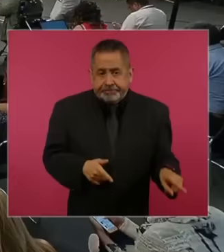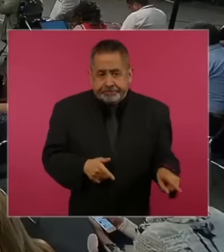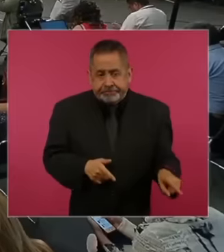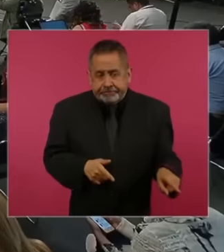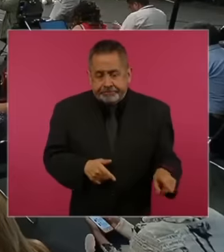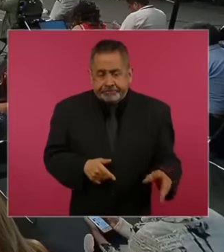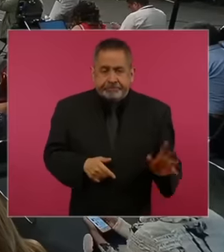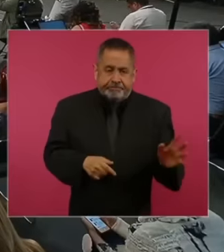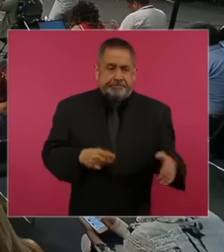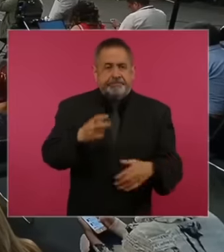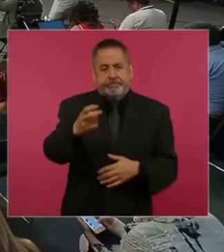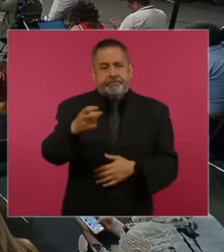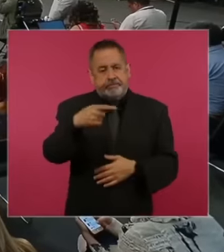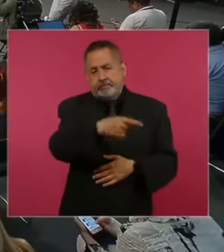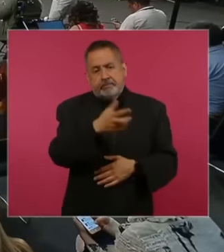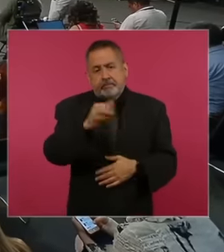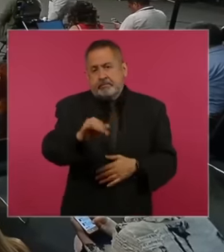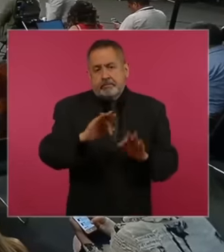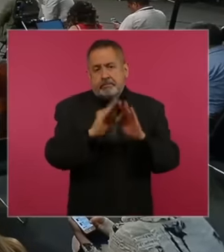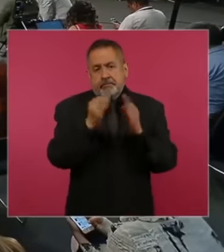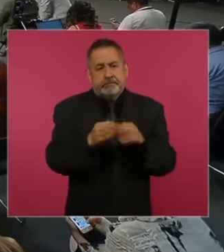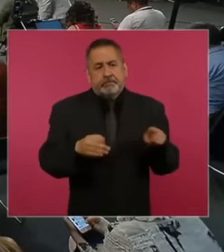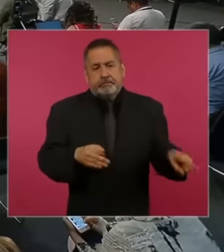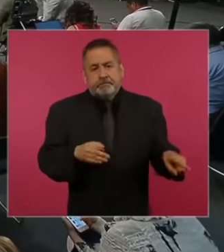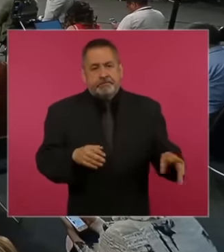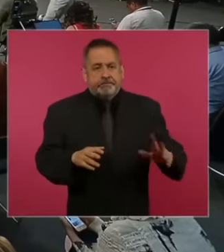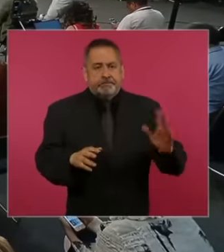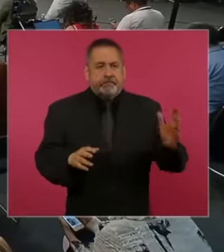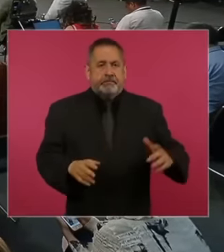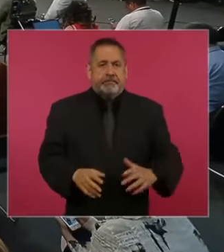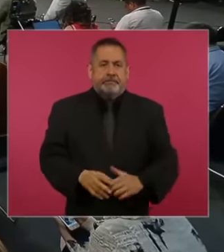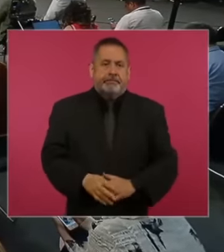Ese es su modelo de ellos.